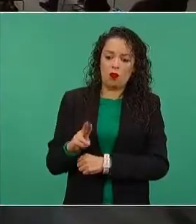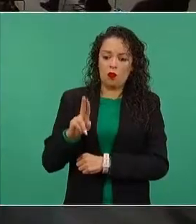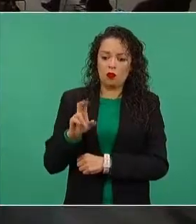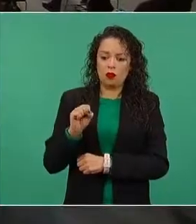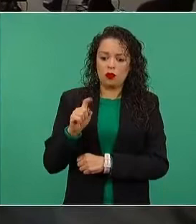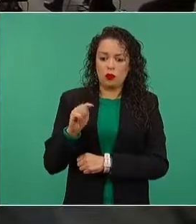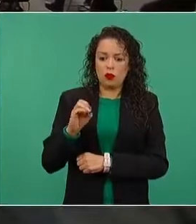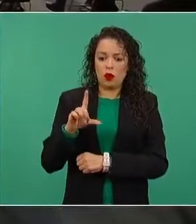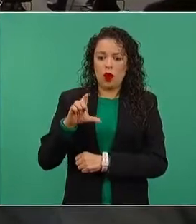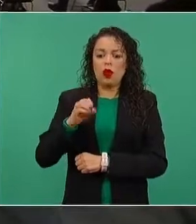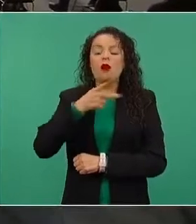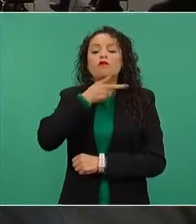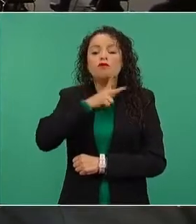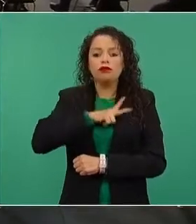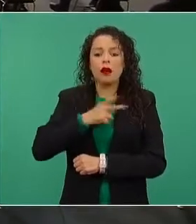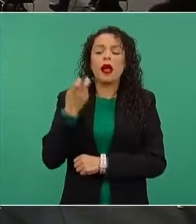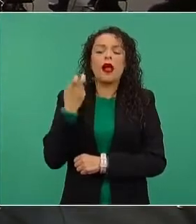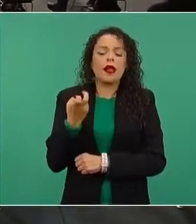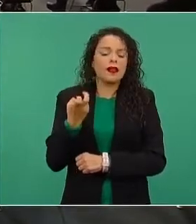un total de